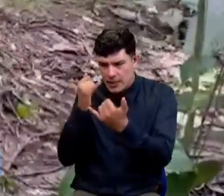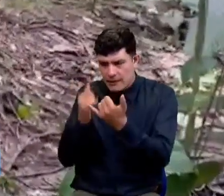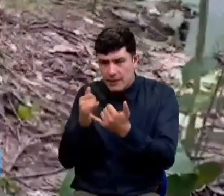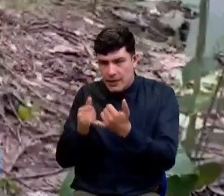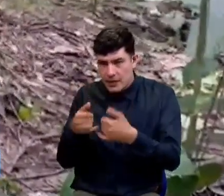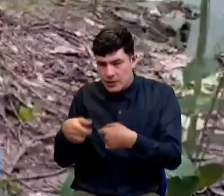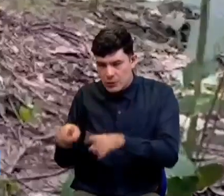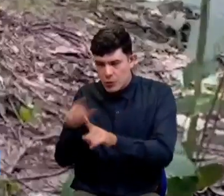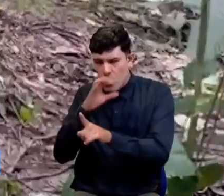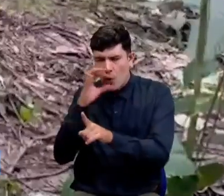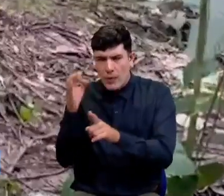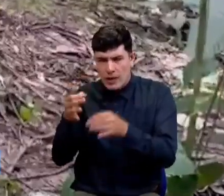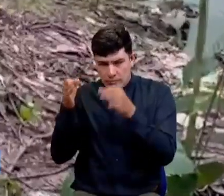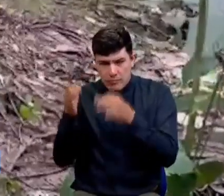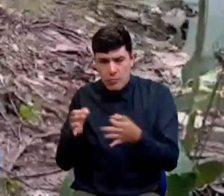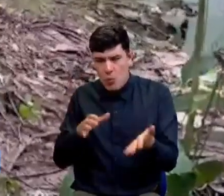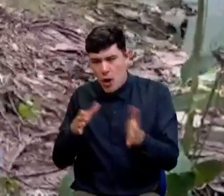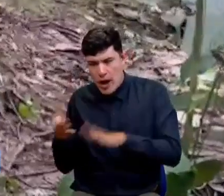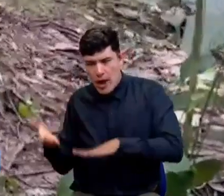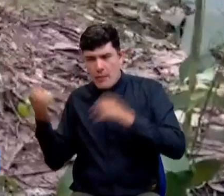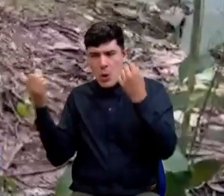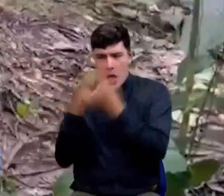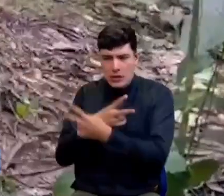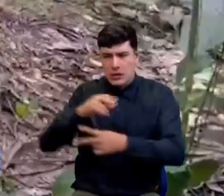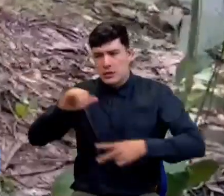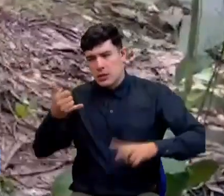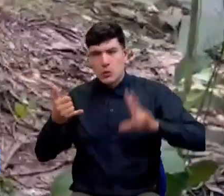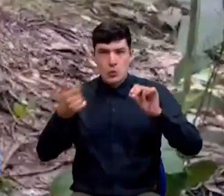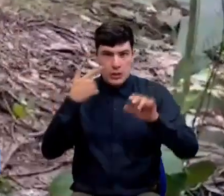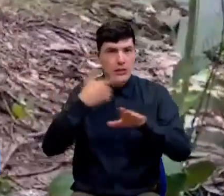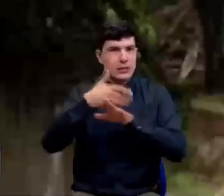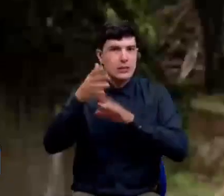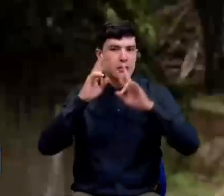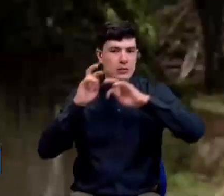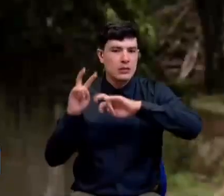le encontraron dos orificios.